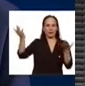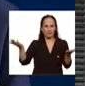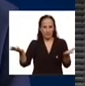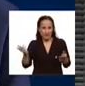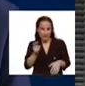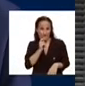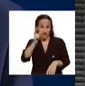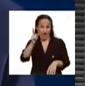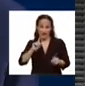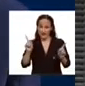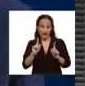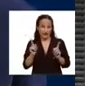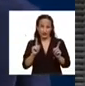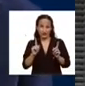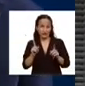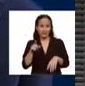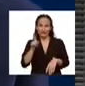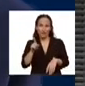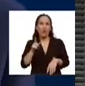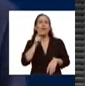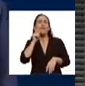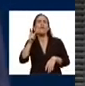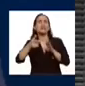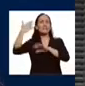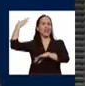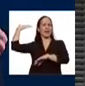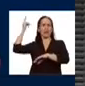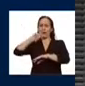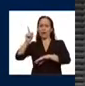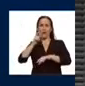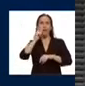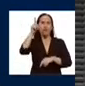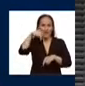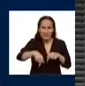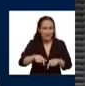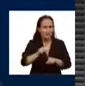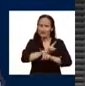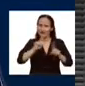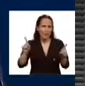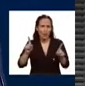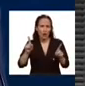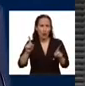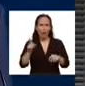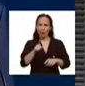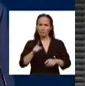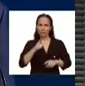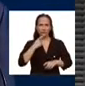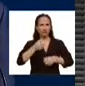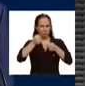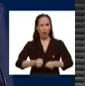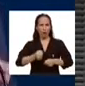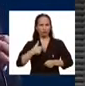La manipulación de la palabra, de la comunicación, es algo moneda corriente en el gobierno de Mauricio Macri.